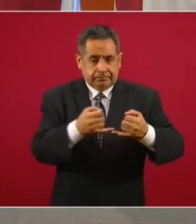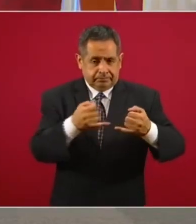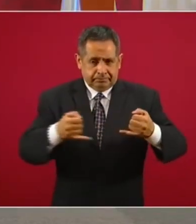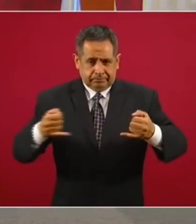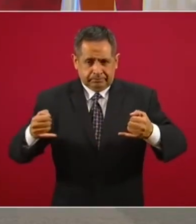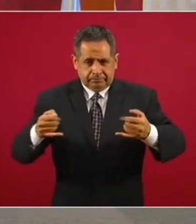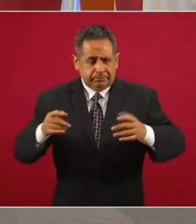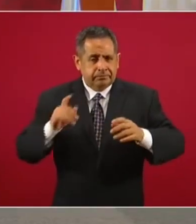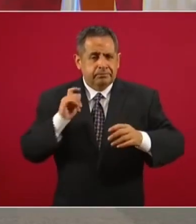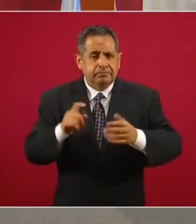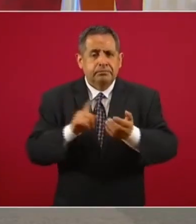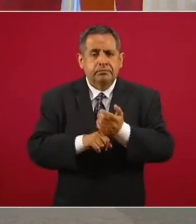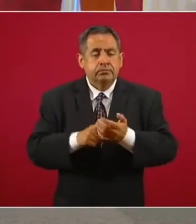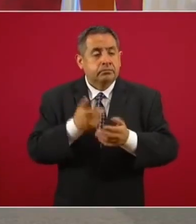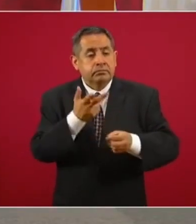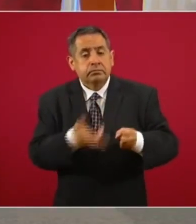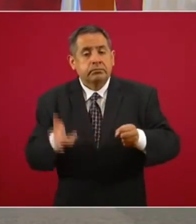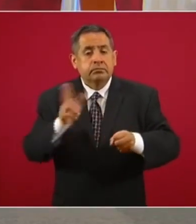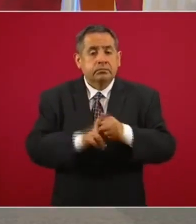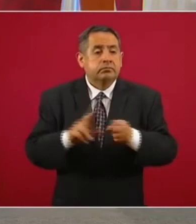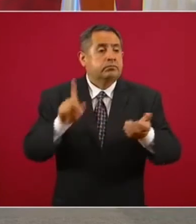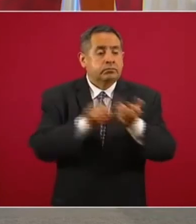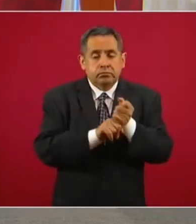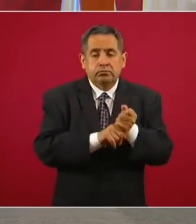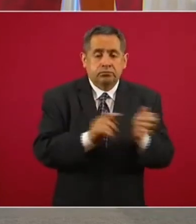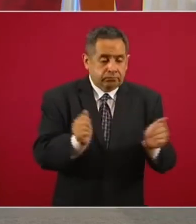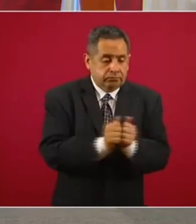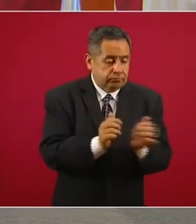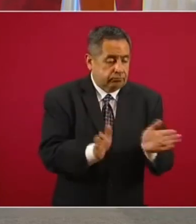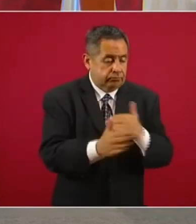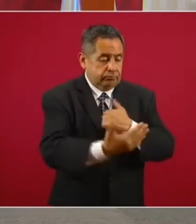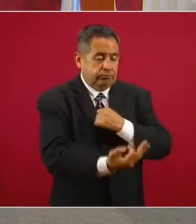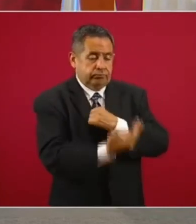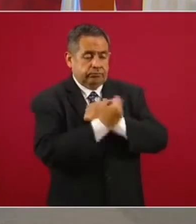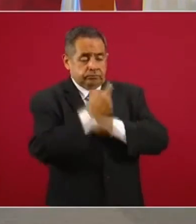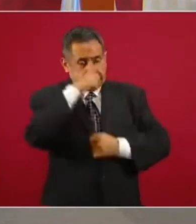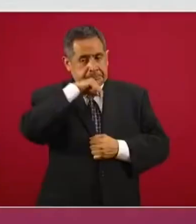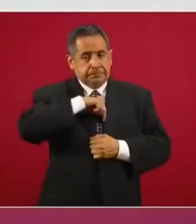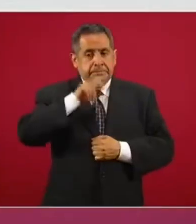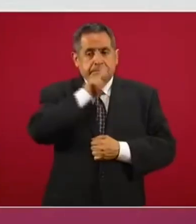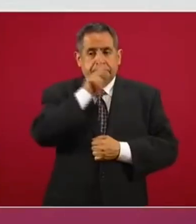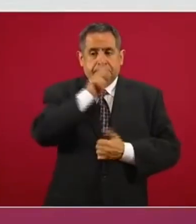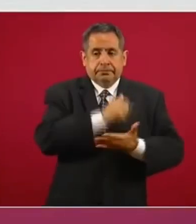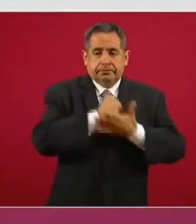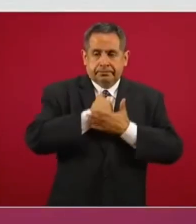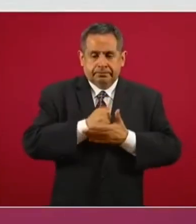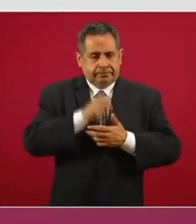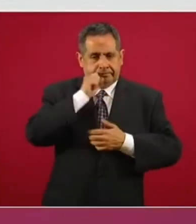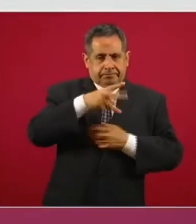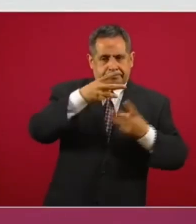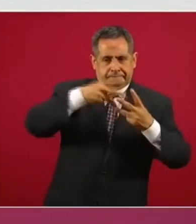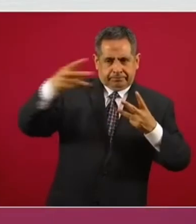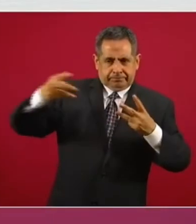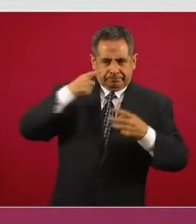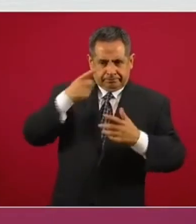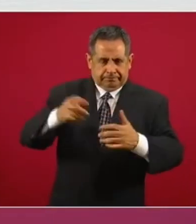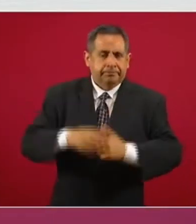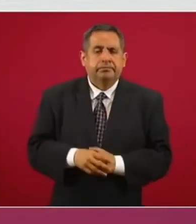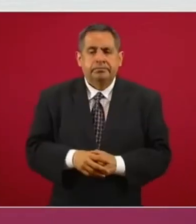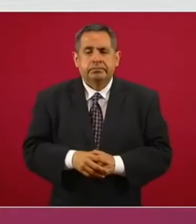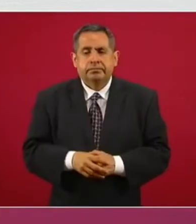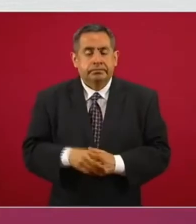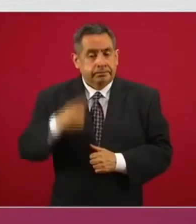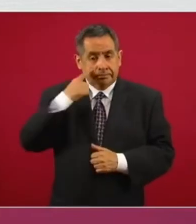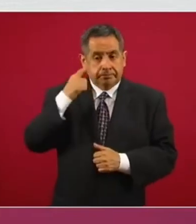color turquesa y son los hospitalizados en camas con ventilador. Mismo patrón para las 32. Veamos ahora. En la curva